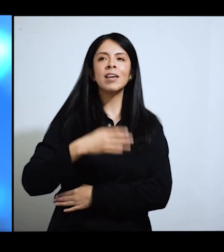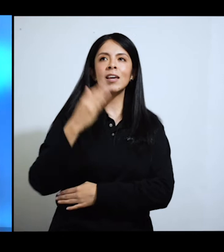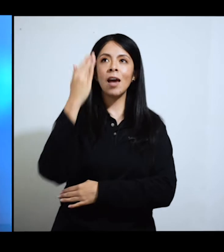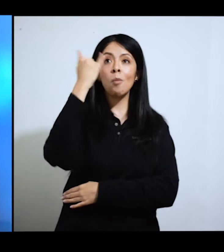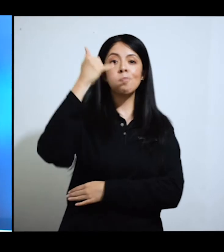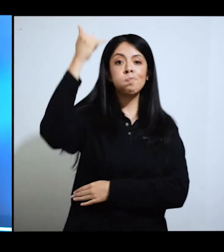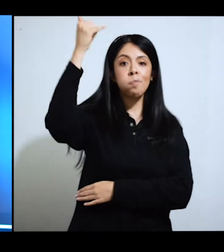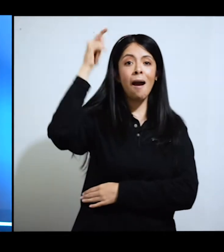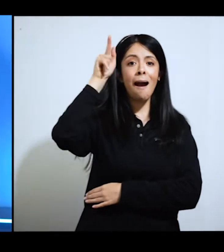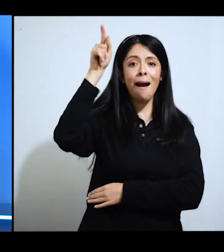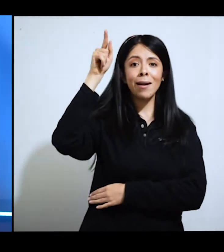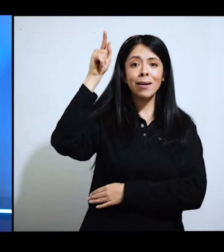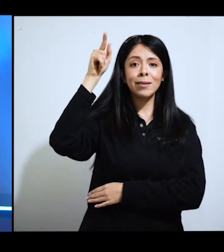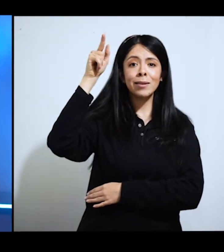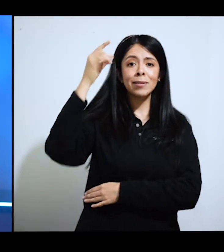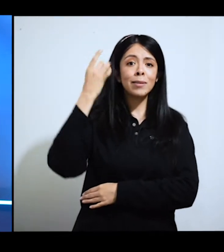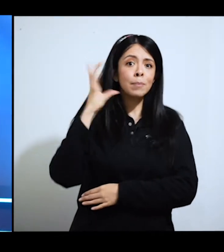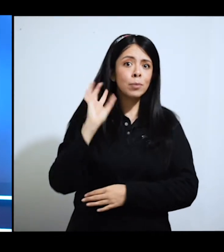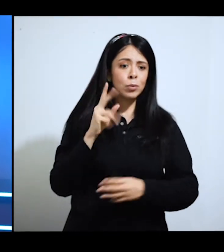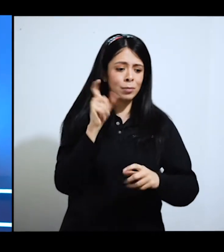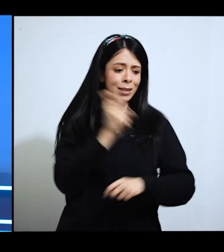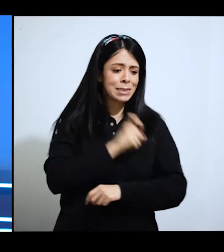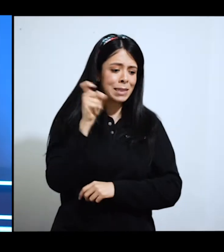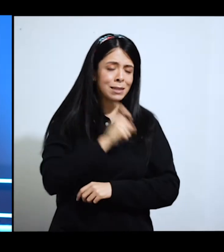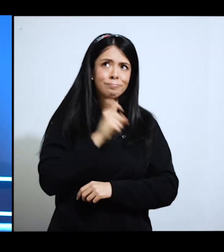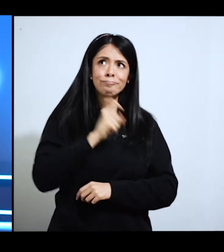que en ti tenemos todo lo que necesitamos,